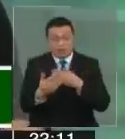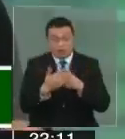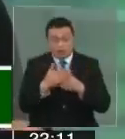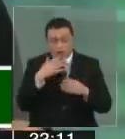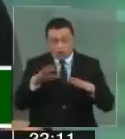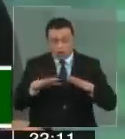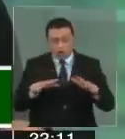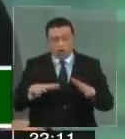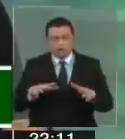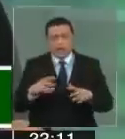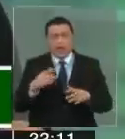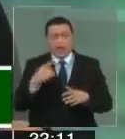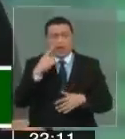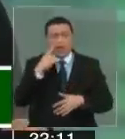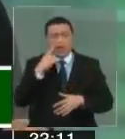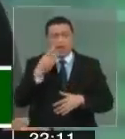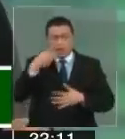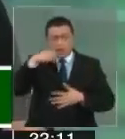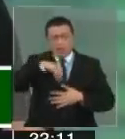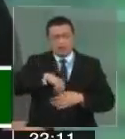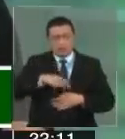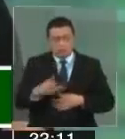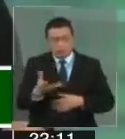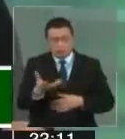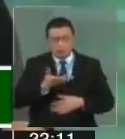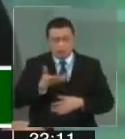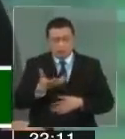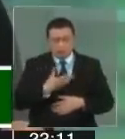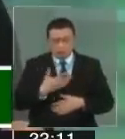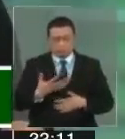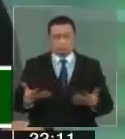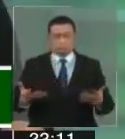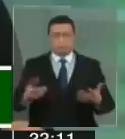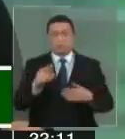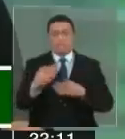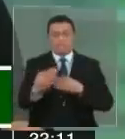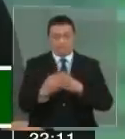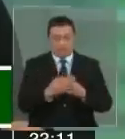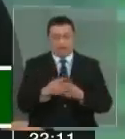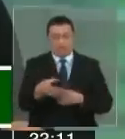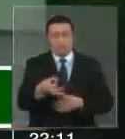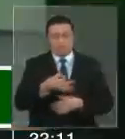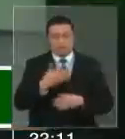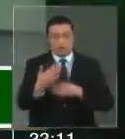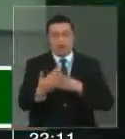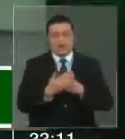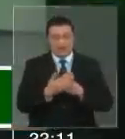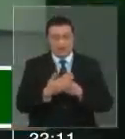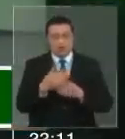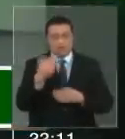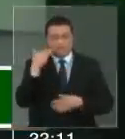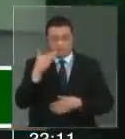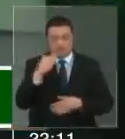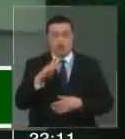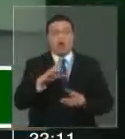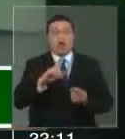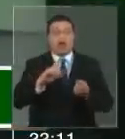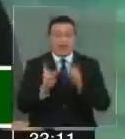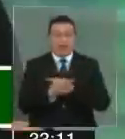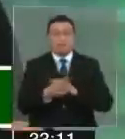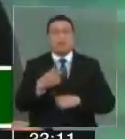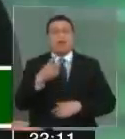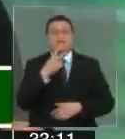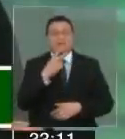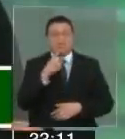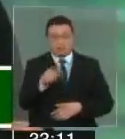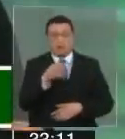íntimas, y ella me dice que viene un niño, y un niño que me va a cambiar la vida. Y que ella